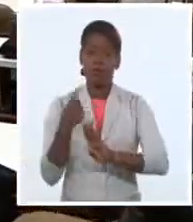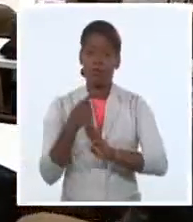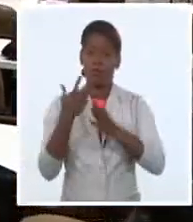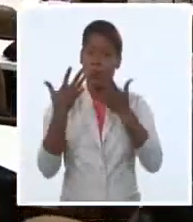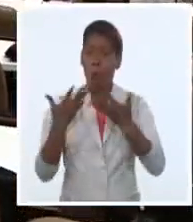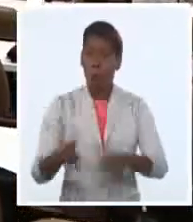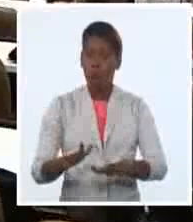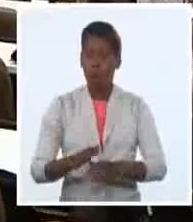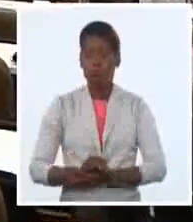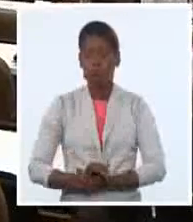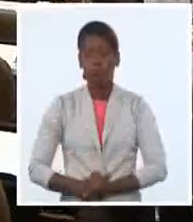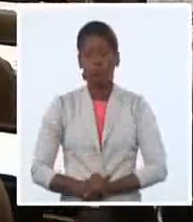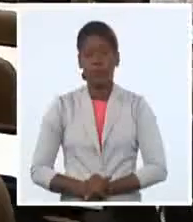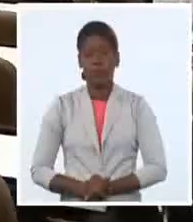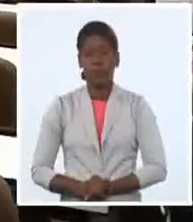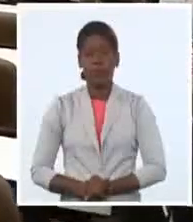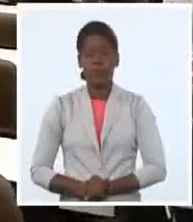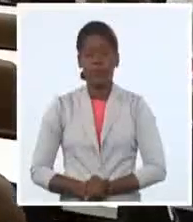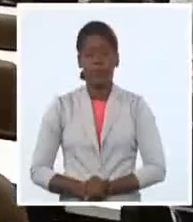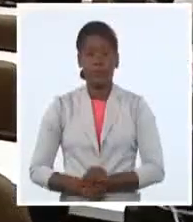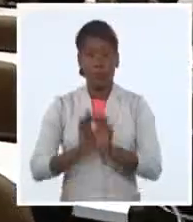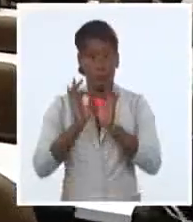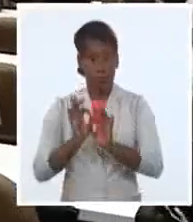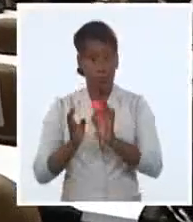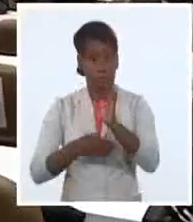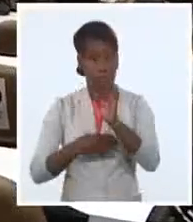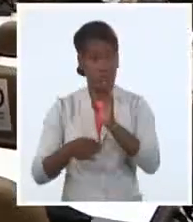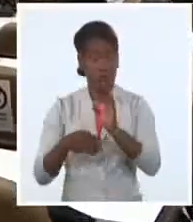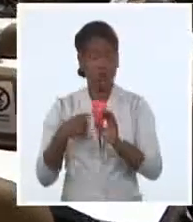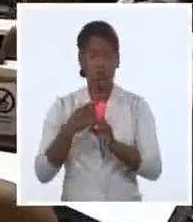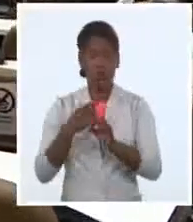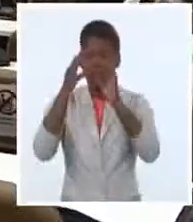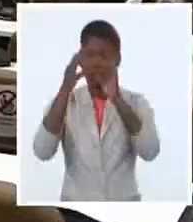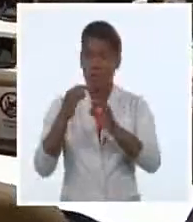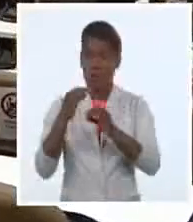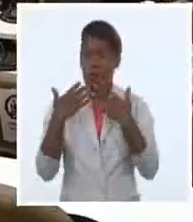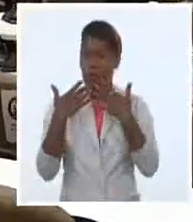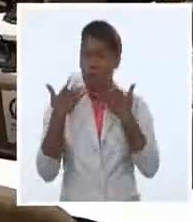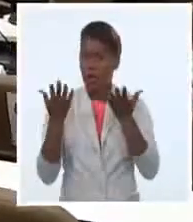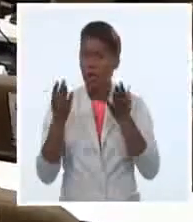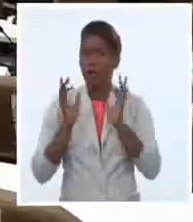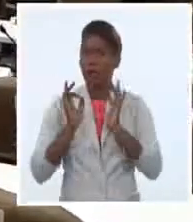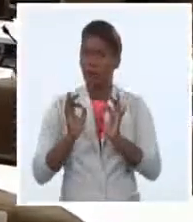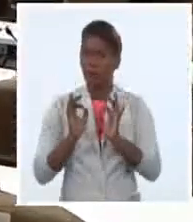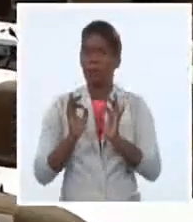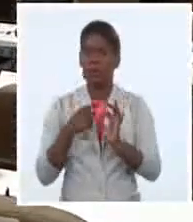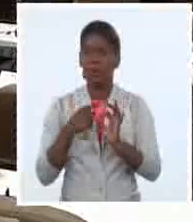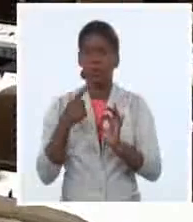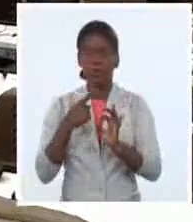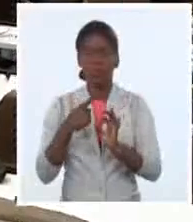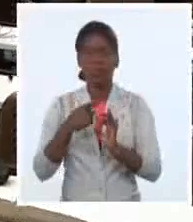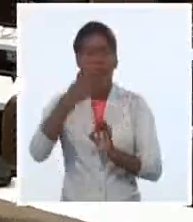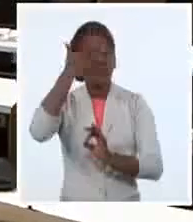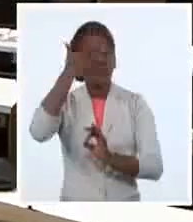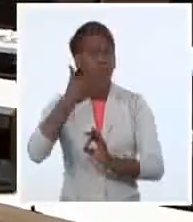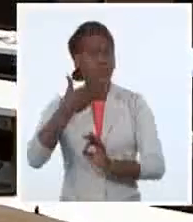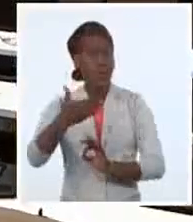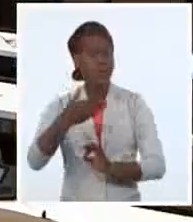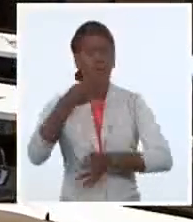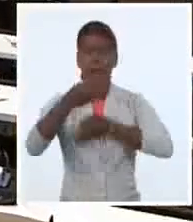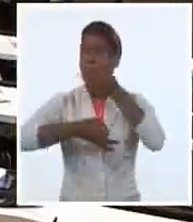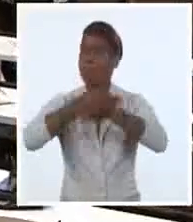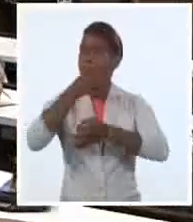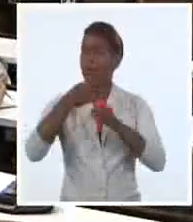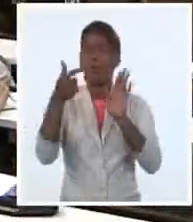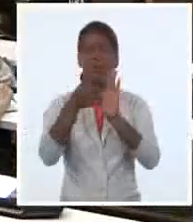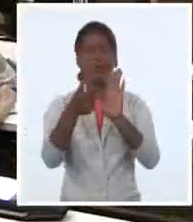envergadura. La verdad siempre se impone, por muy poderosas que sean las herramientas hoy existentes para ocultarla